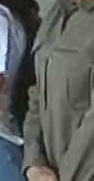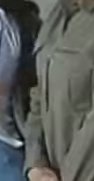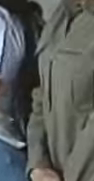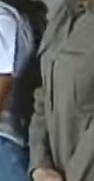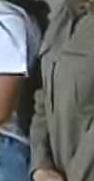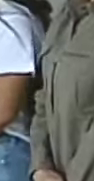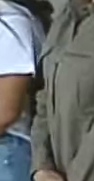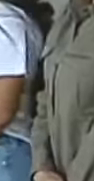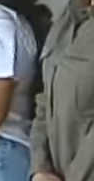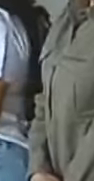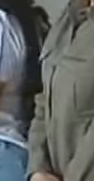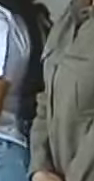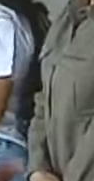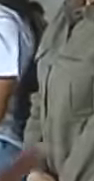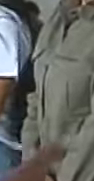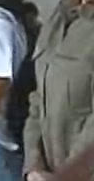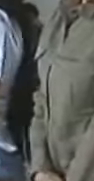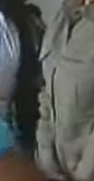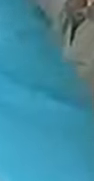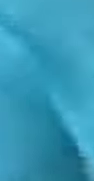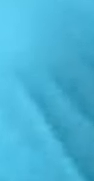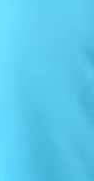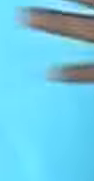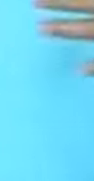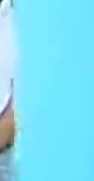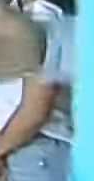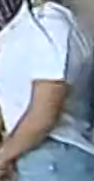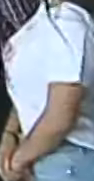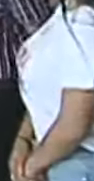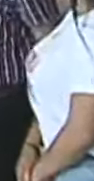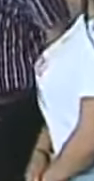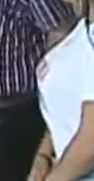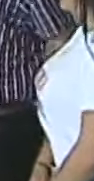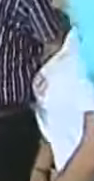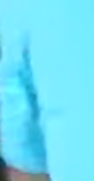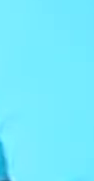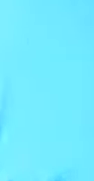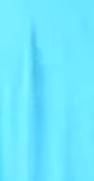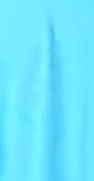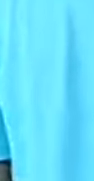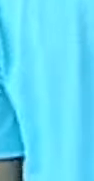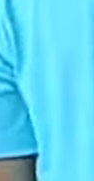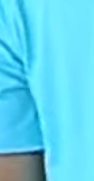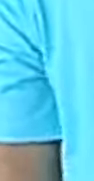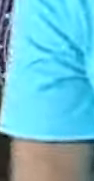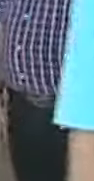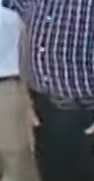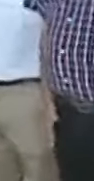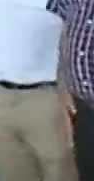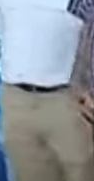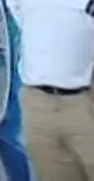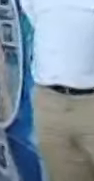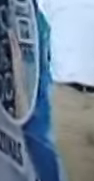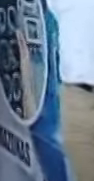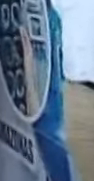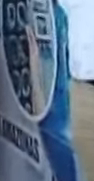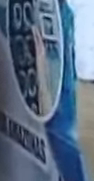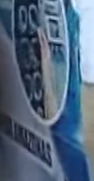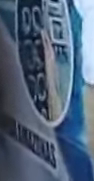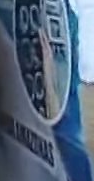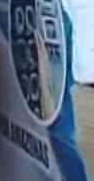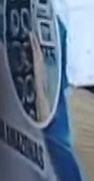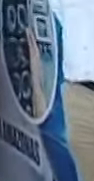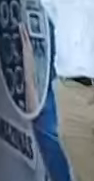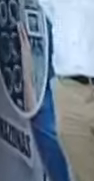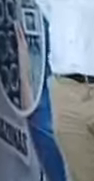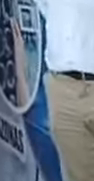occidente global han venido atacando a nuestra nación, pero que aún así estamos de pie con dignidad patria, Silita, la defensa